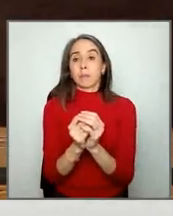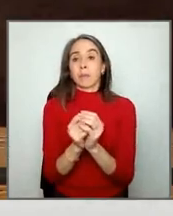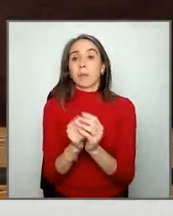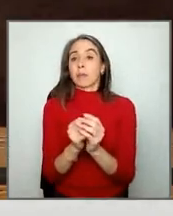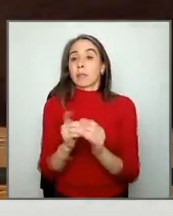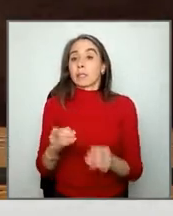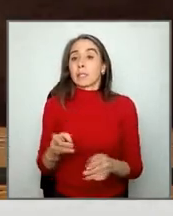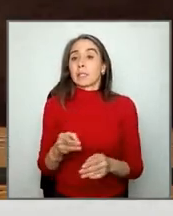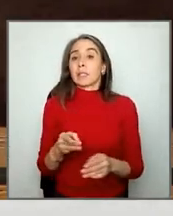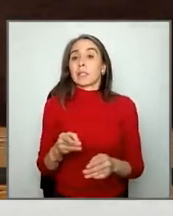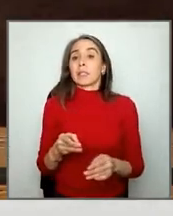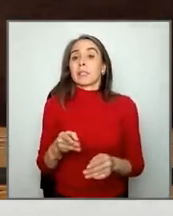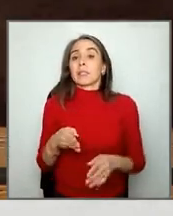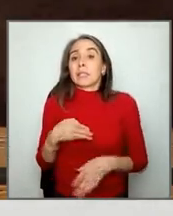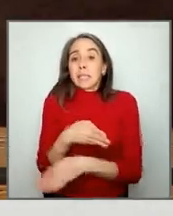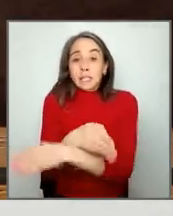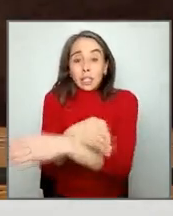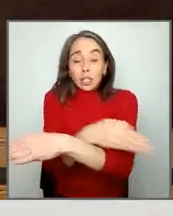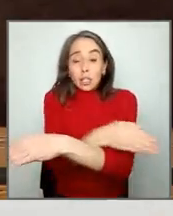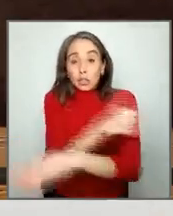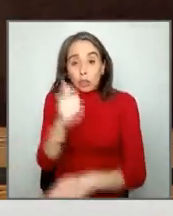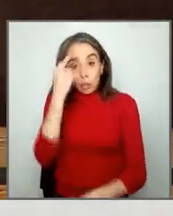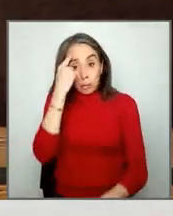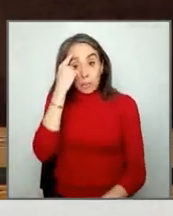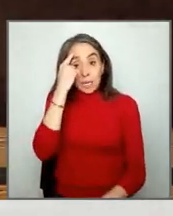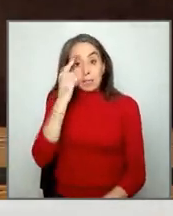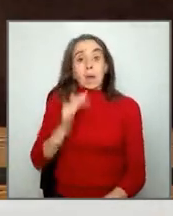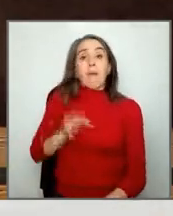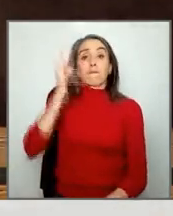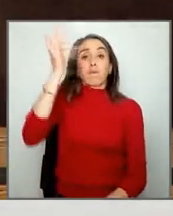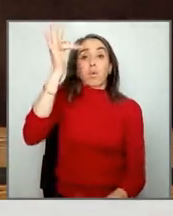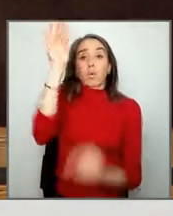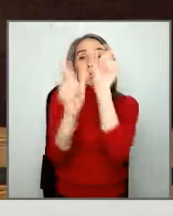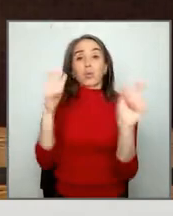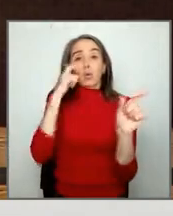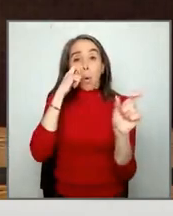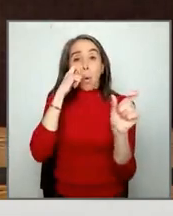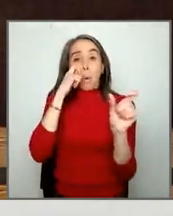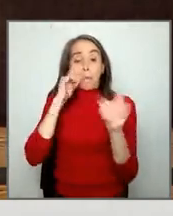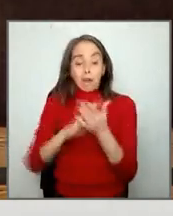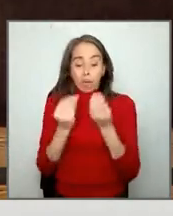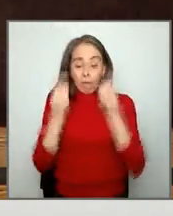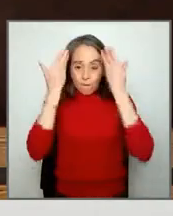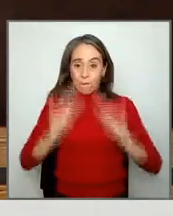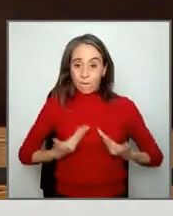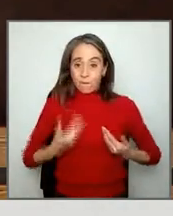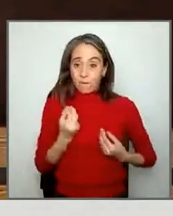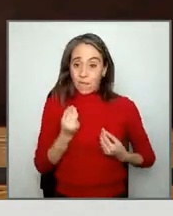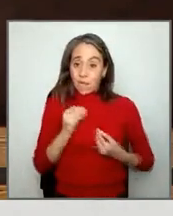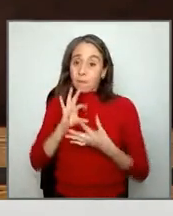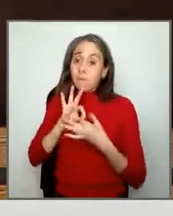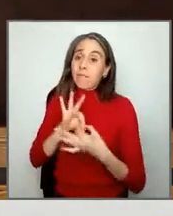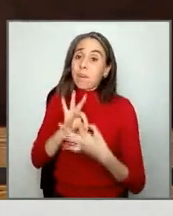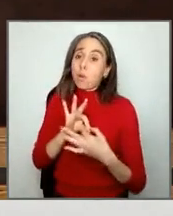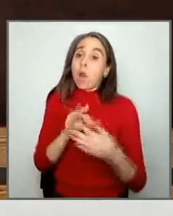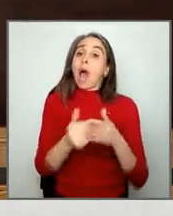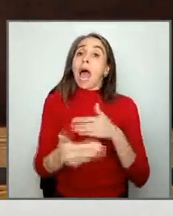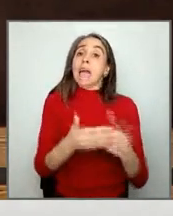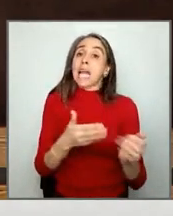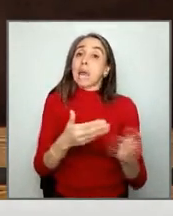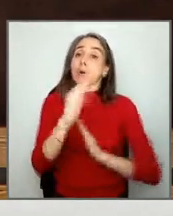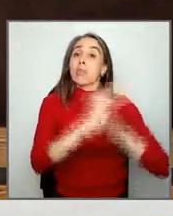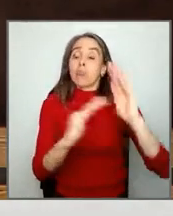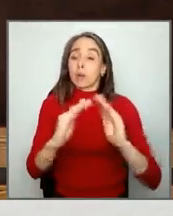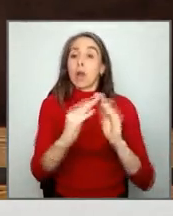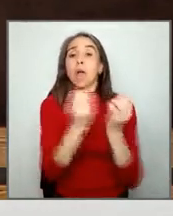proyectar el bienestar humano ligado Al cuidado de la naturaleza tiene que había muchas expresiones y saberes